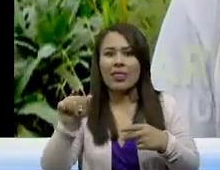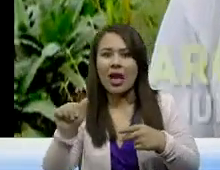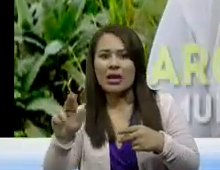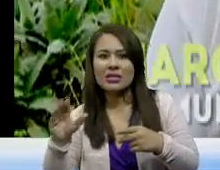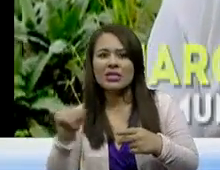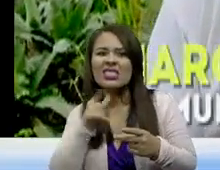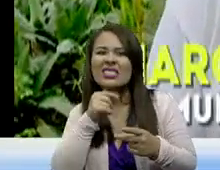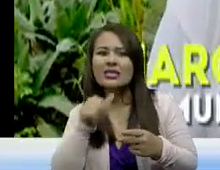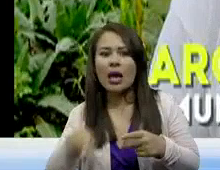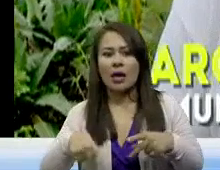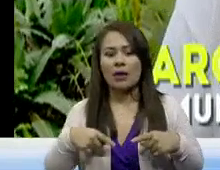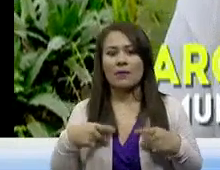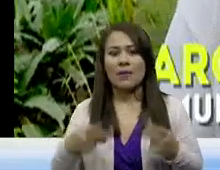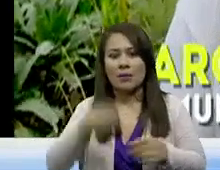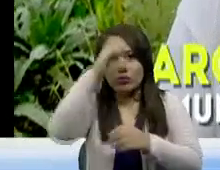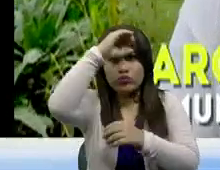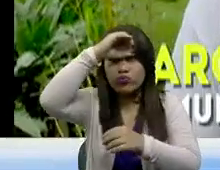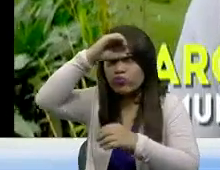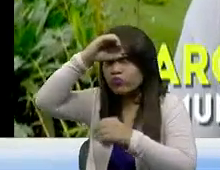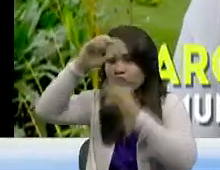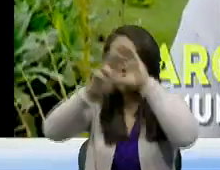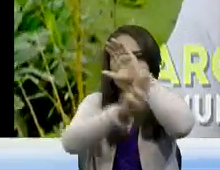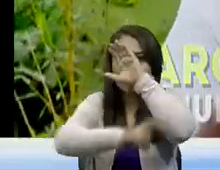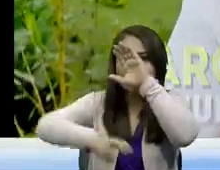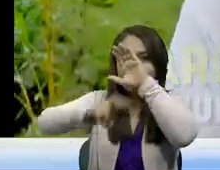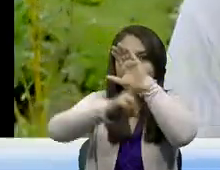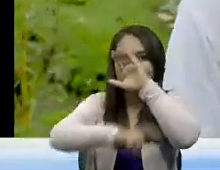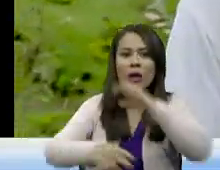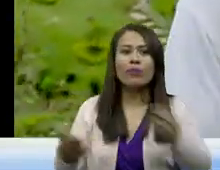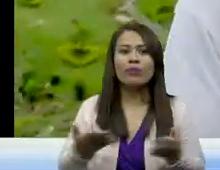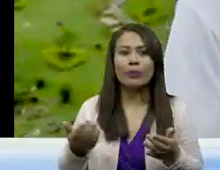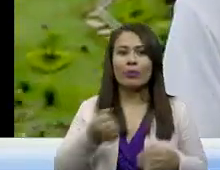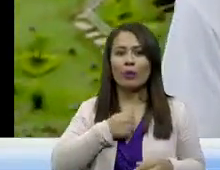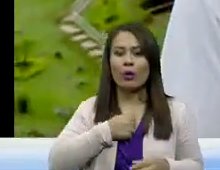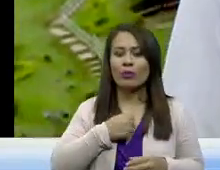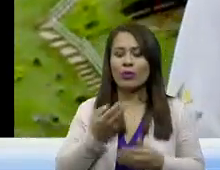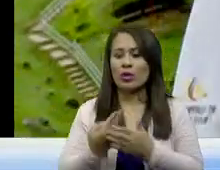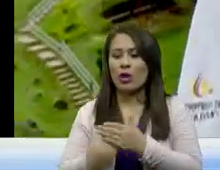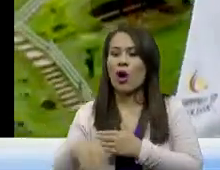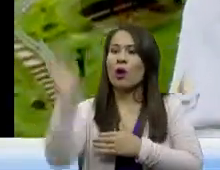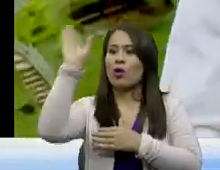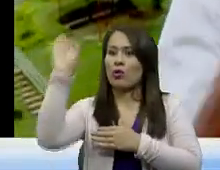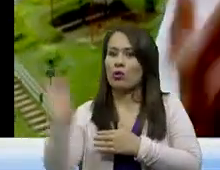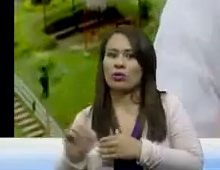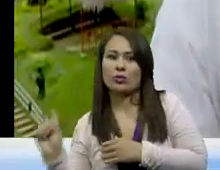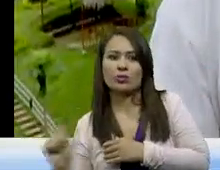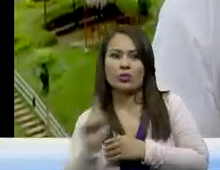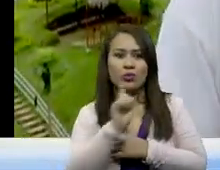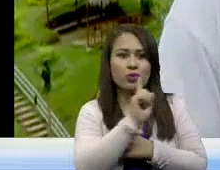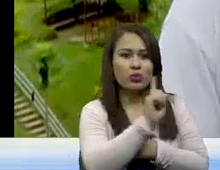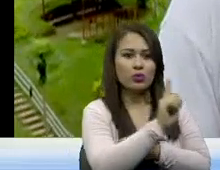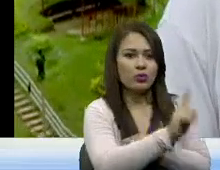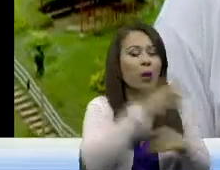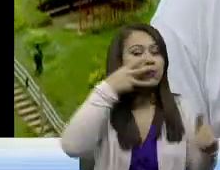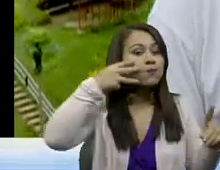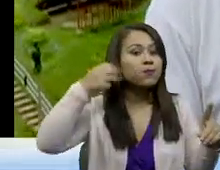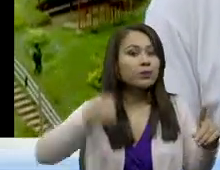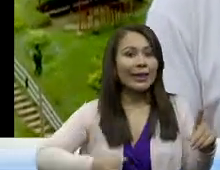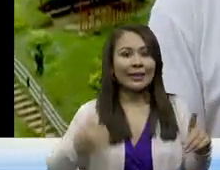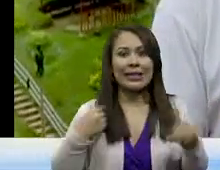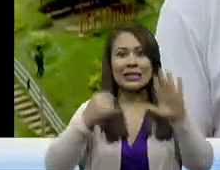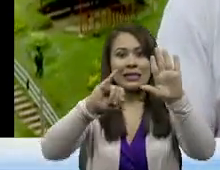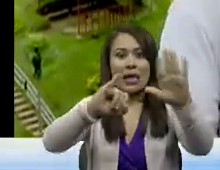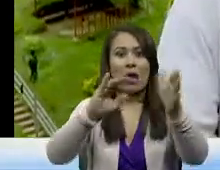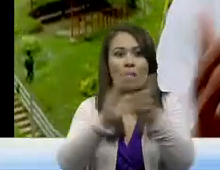minero, le gustaba mucho la minería, tuvo que posicionar a sus hijos en la costa y luego regresar a la Amazonía porque tenía también 6